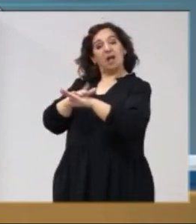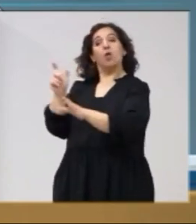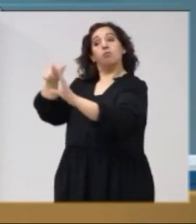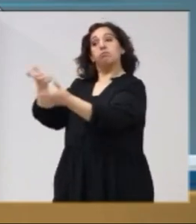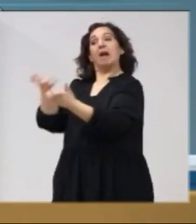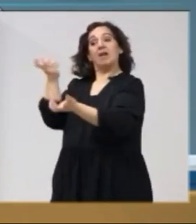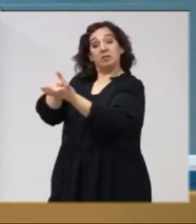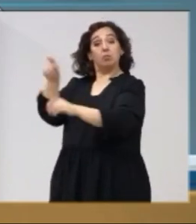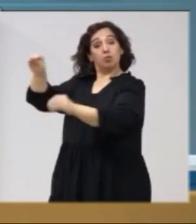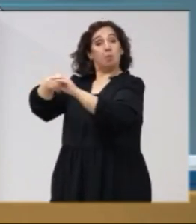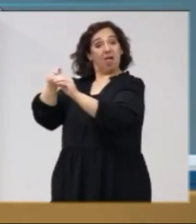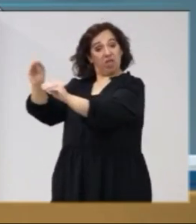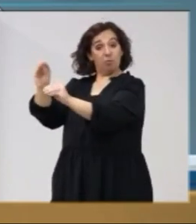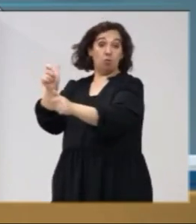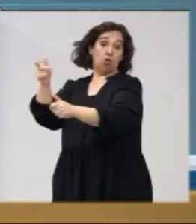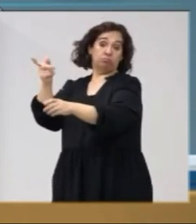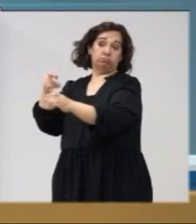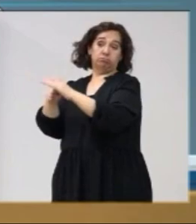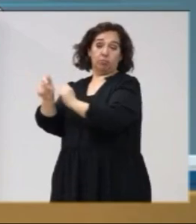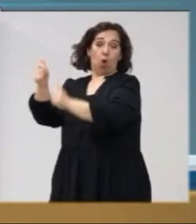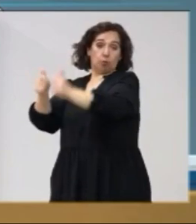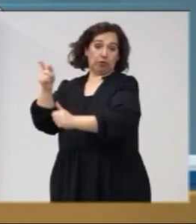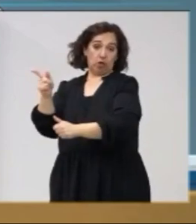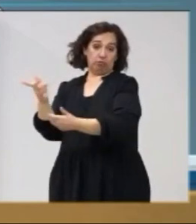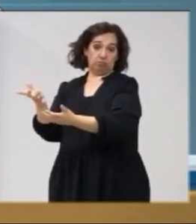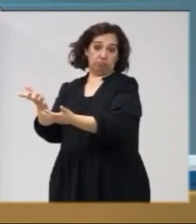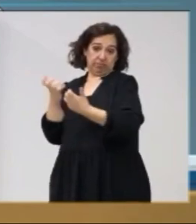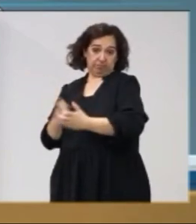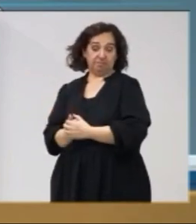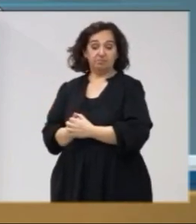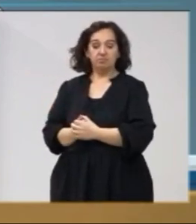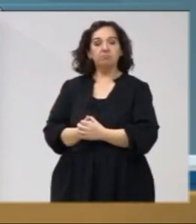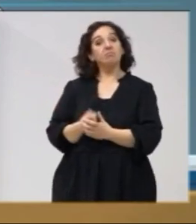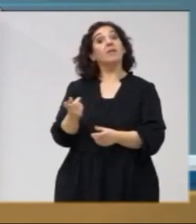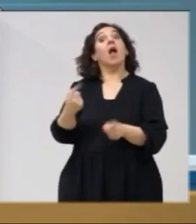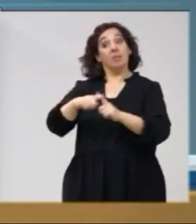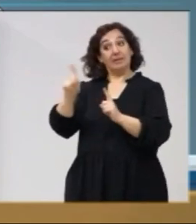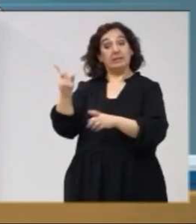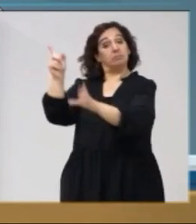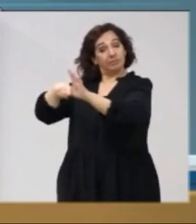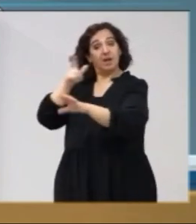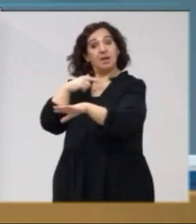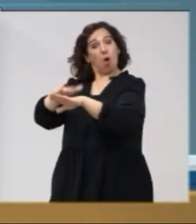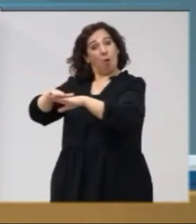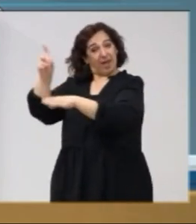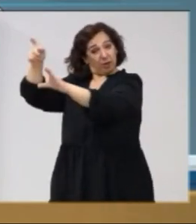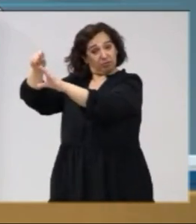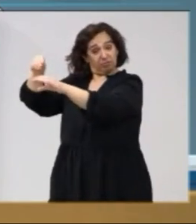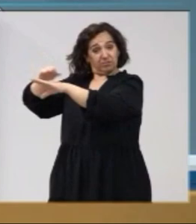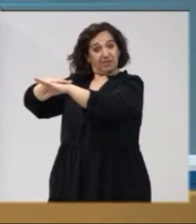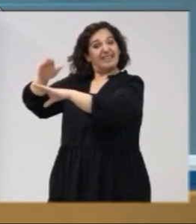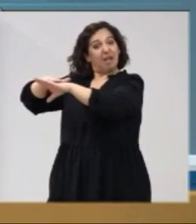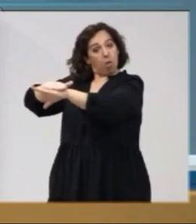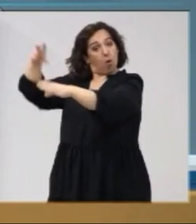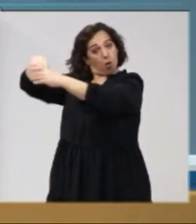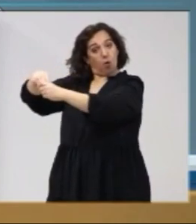por oposición. Es más, va a ganar más dinero, va a tener más